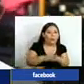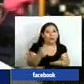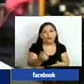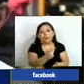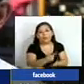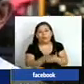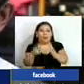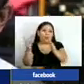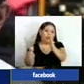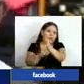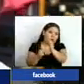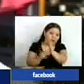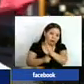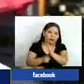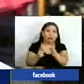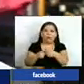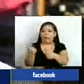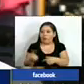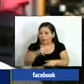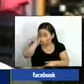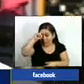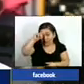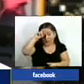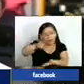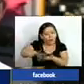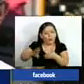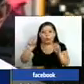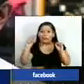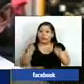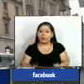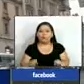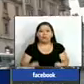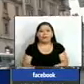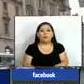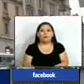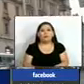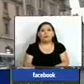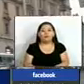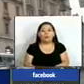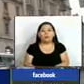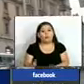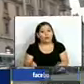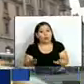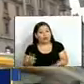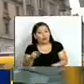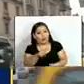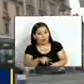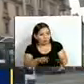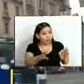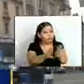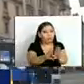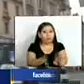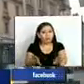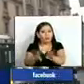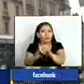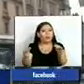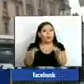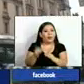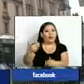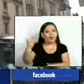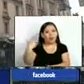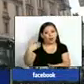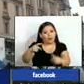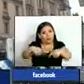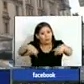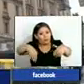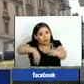los alquileres, los empleados. O sea, no se puede resistir más. En tanto, seguirán cerrados como desde el primer día estadios